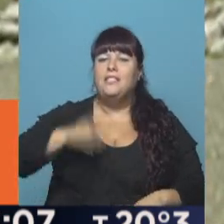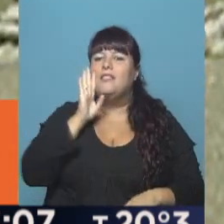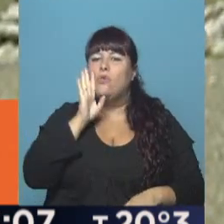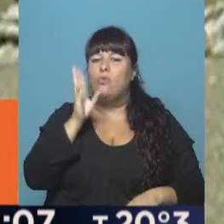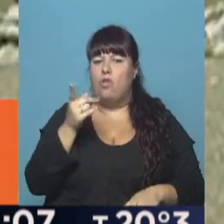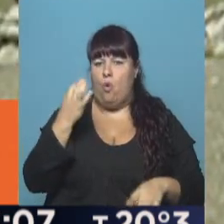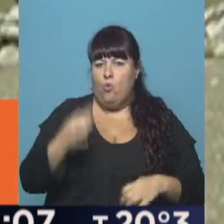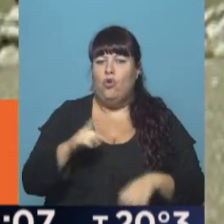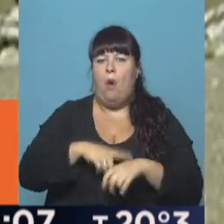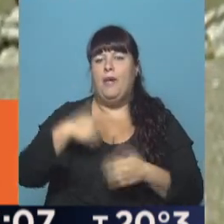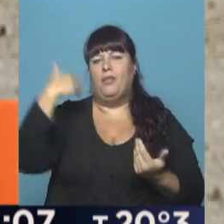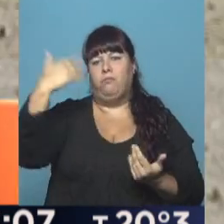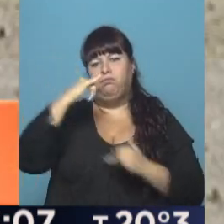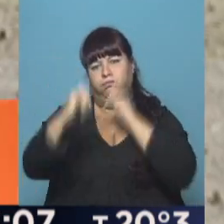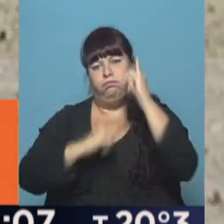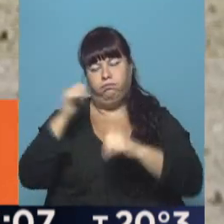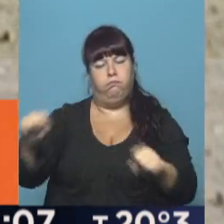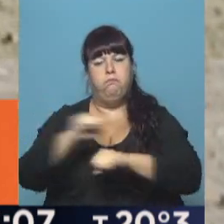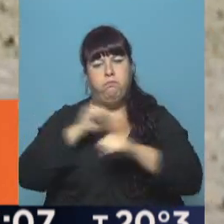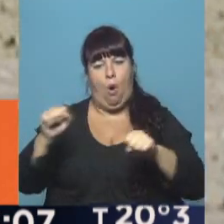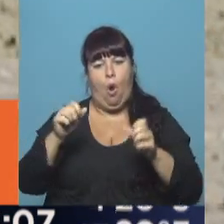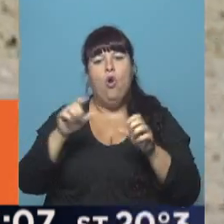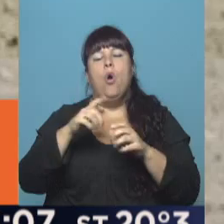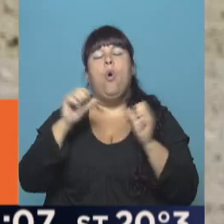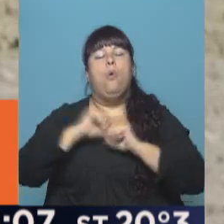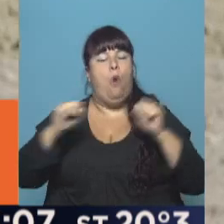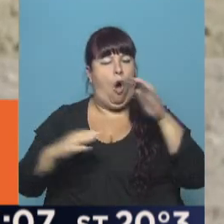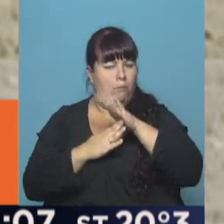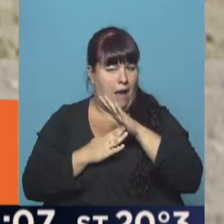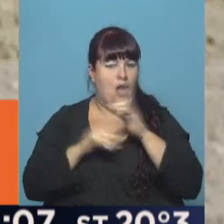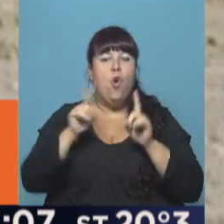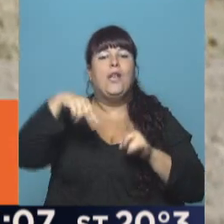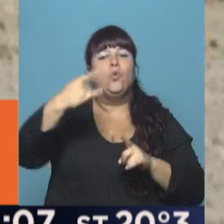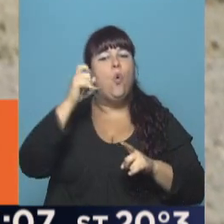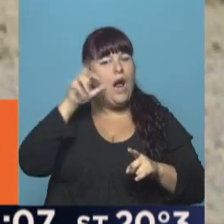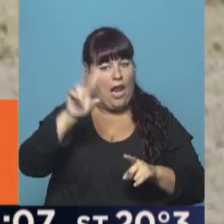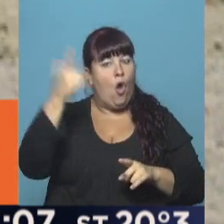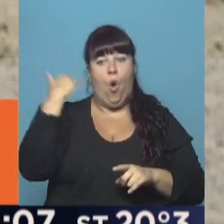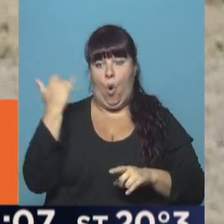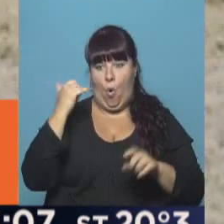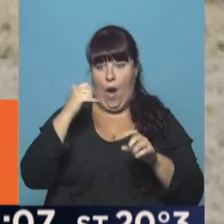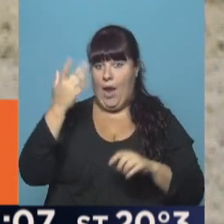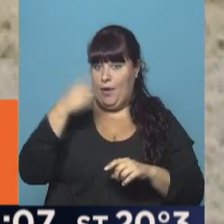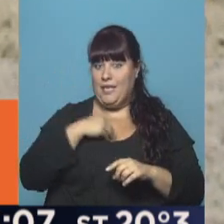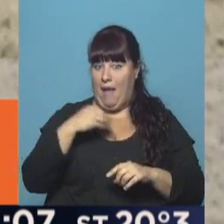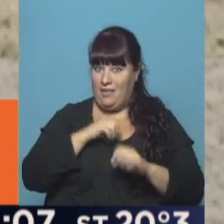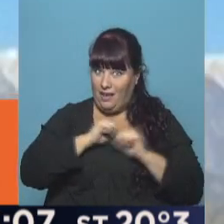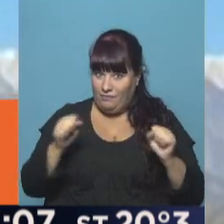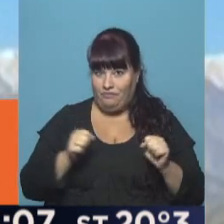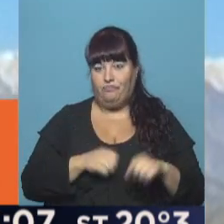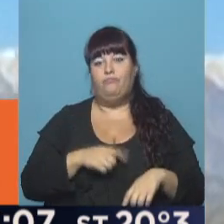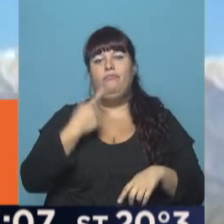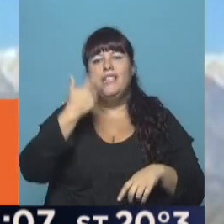Unidos en momentos de dar a conocer la detonación de la superbomba no nuclear arrojada este jueves de la Semana Santa. De color